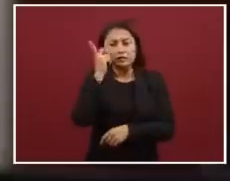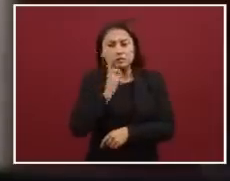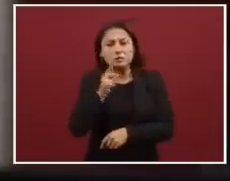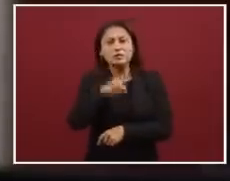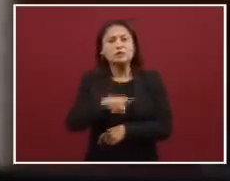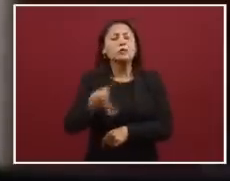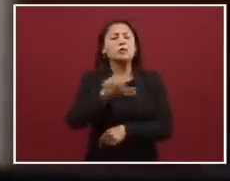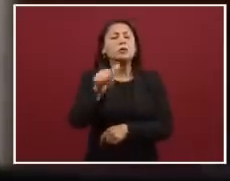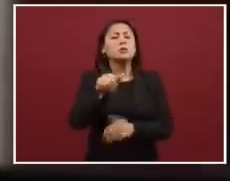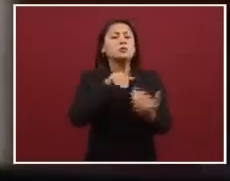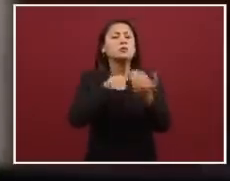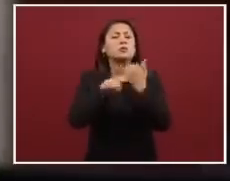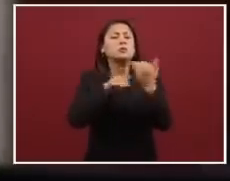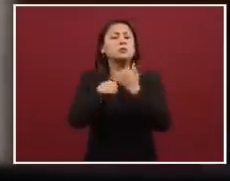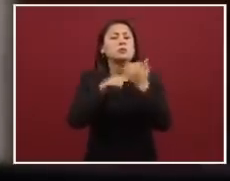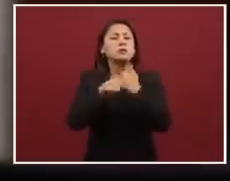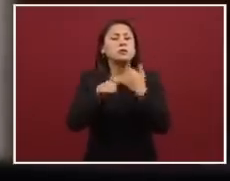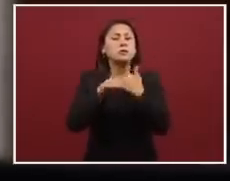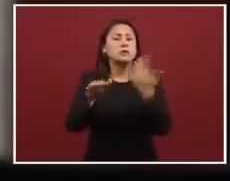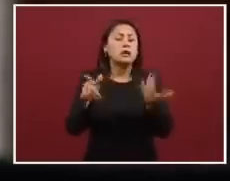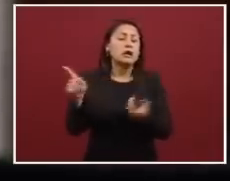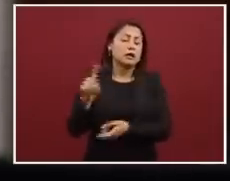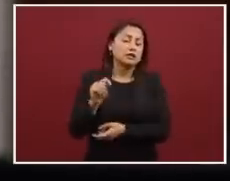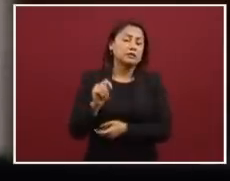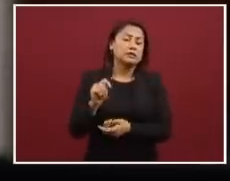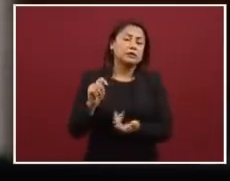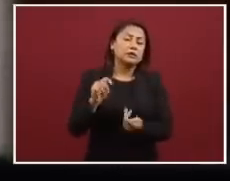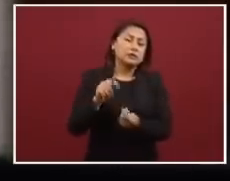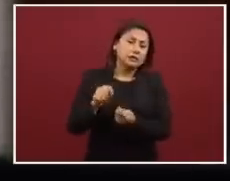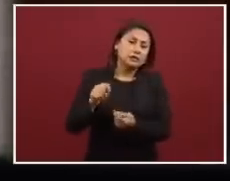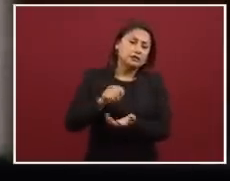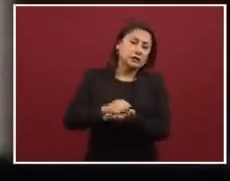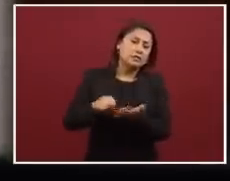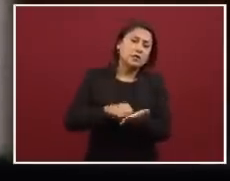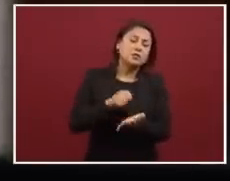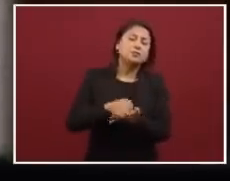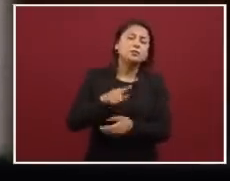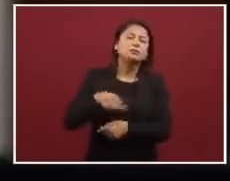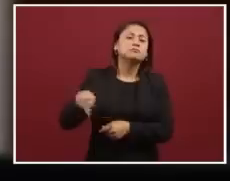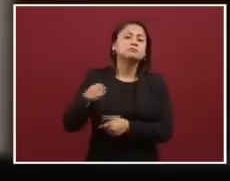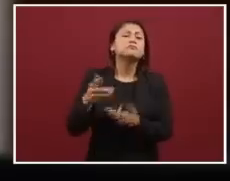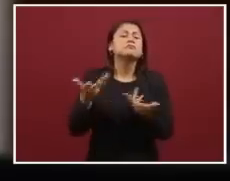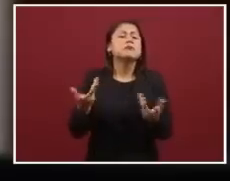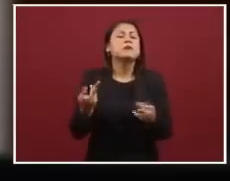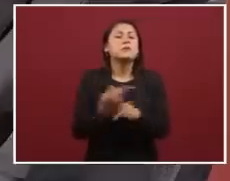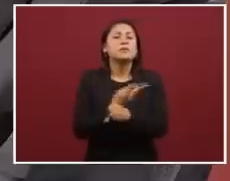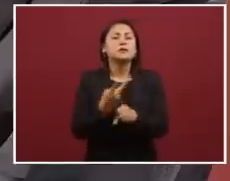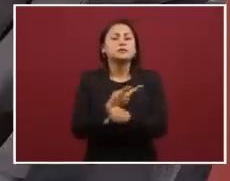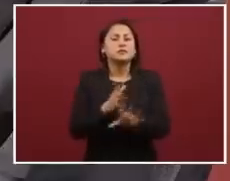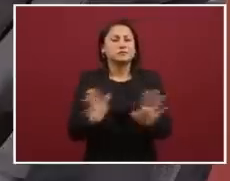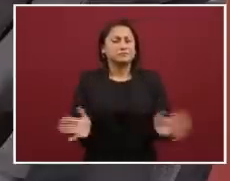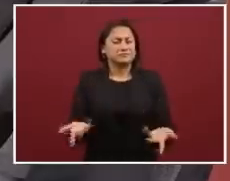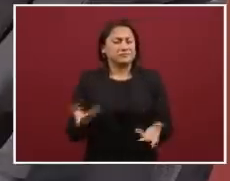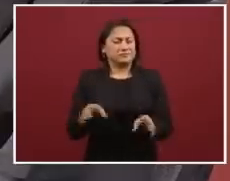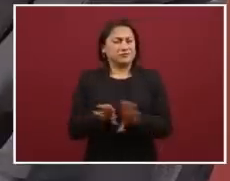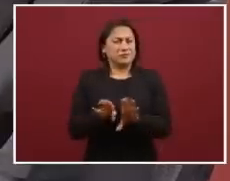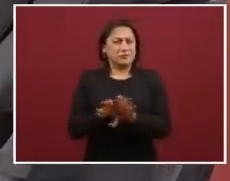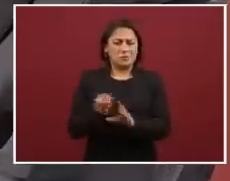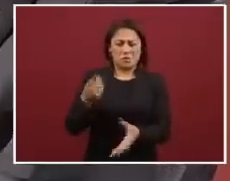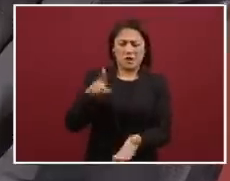de Tamaulipas, que es mi caso, y que bueno, a veces no se cree que la autoridad no se da cuenta que en un camión van